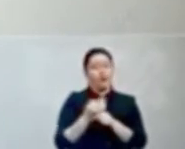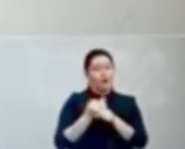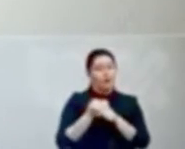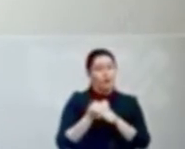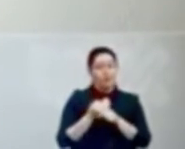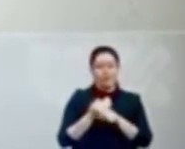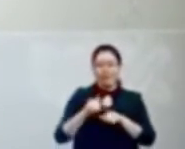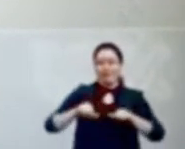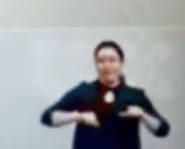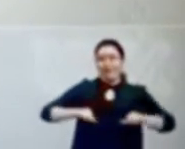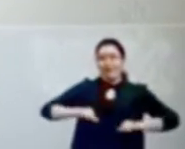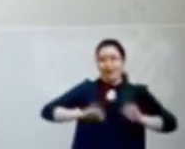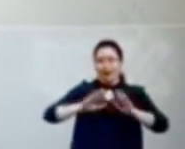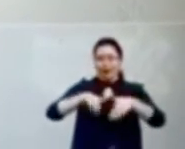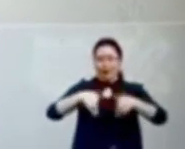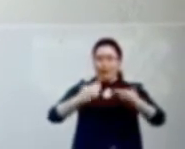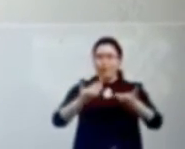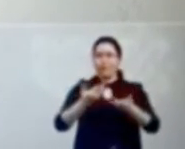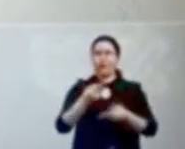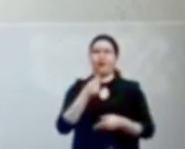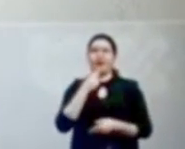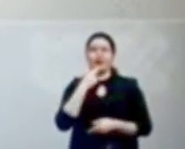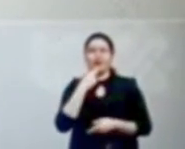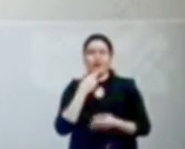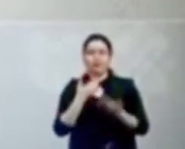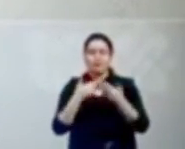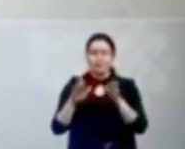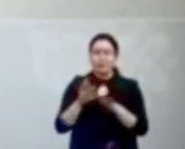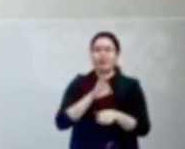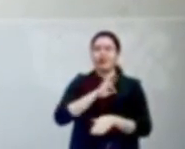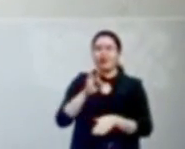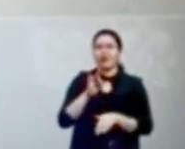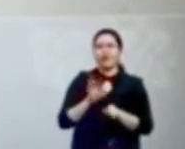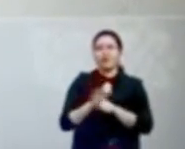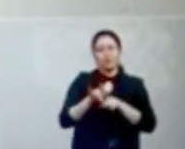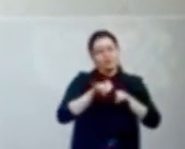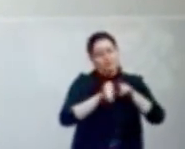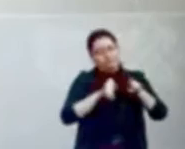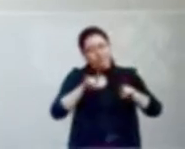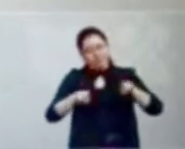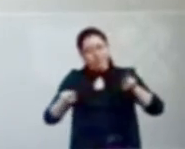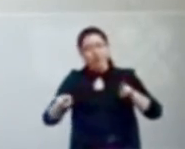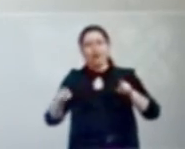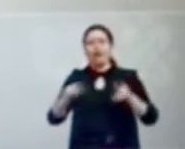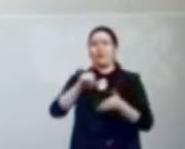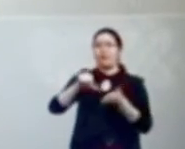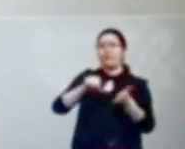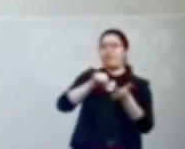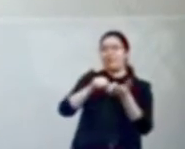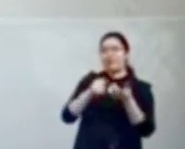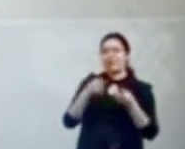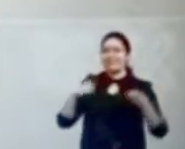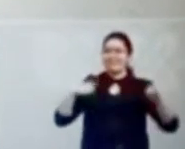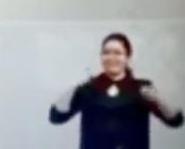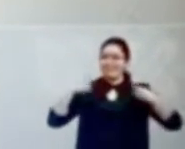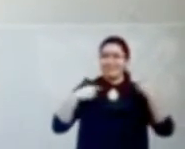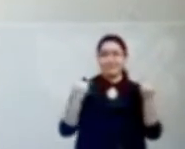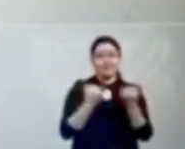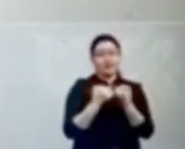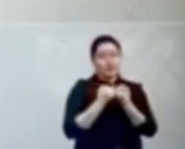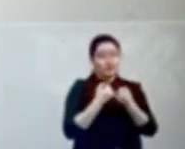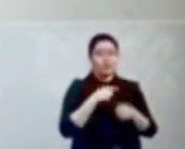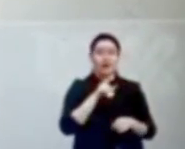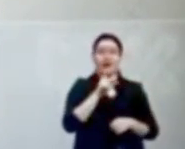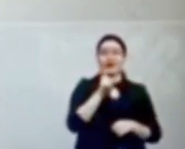ferias, centros de diversión al aire libre, y ampliando media hora más, que no